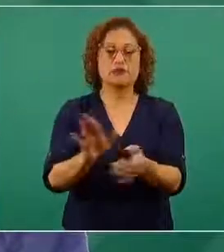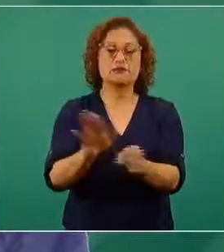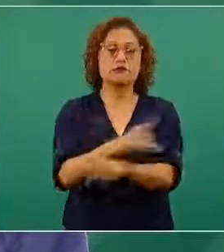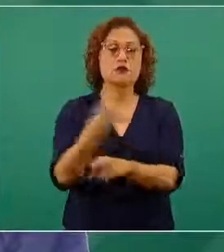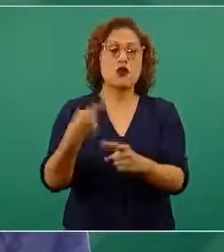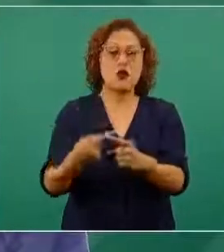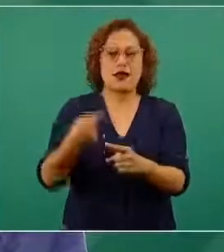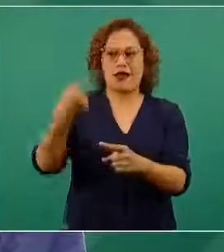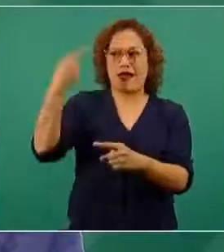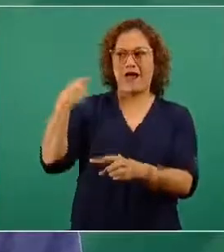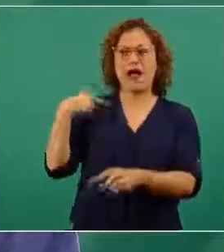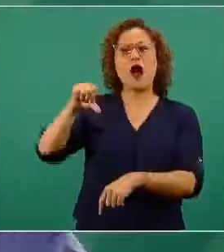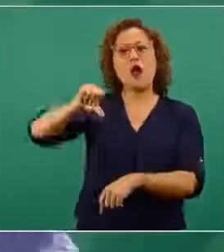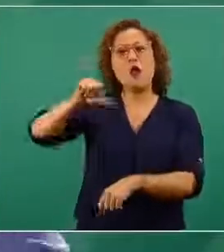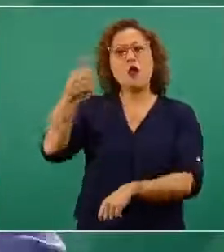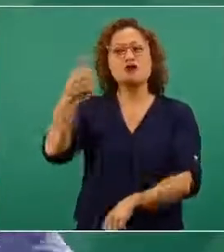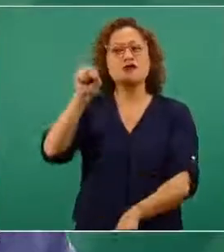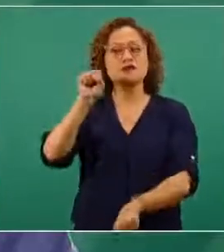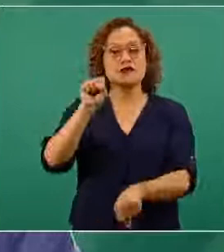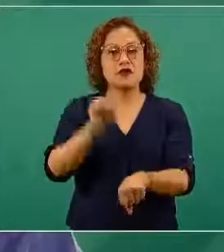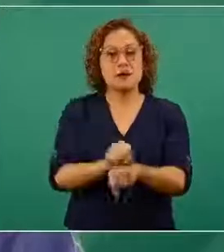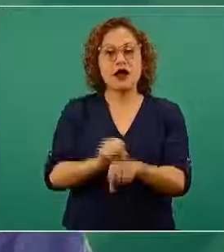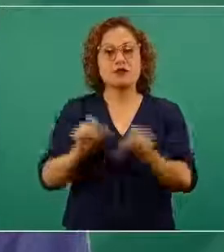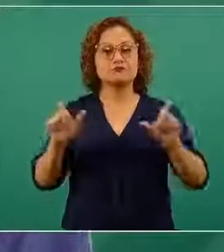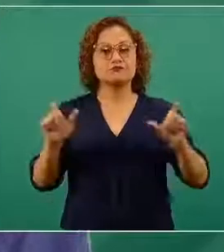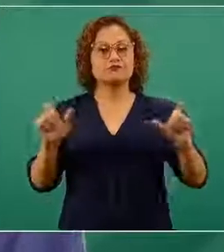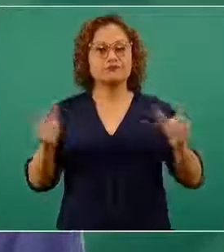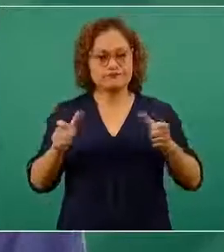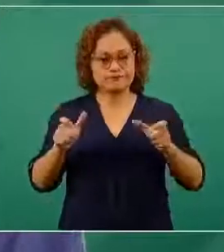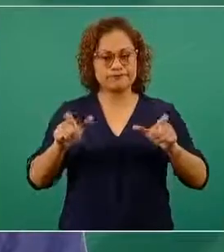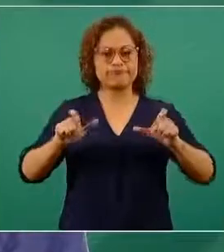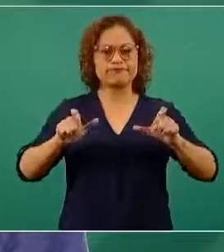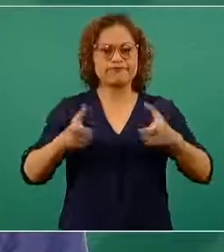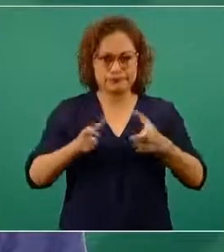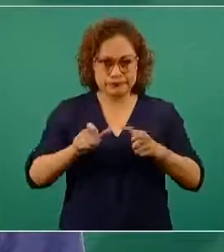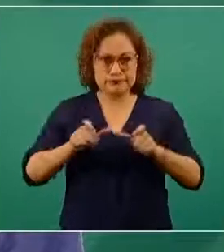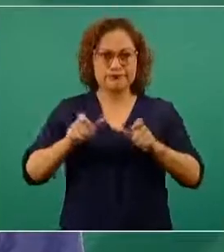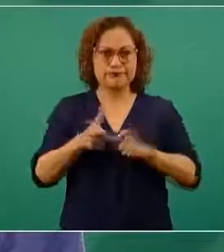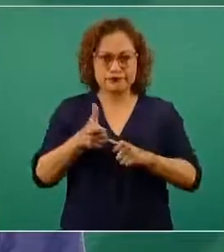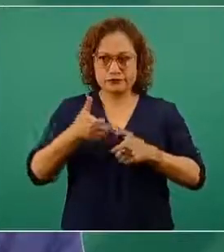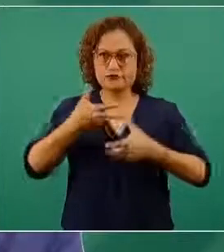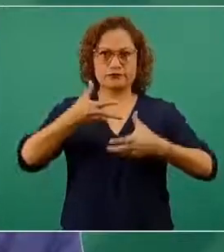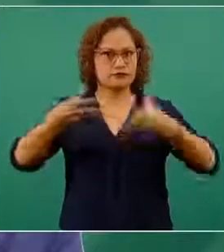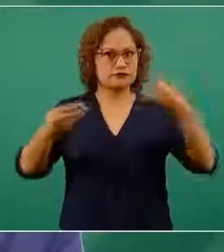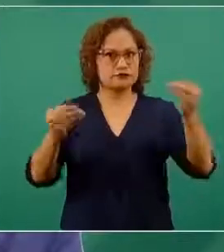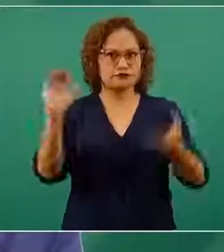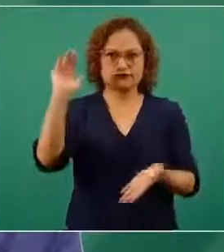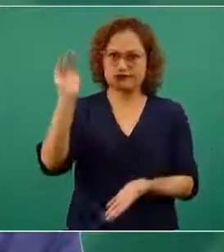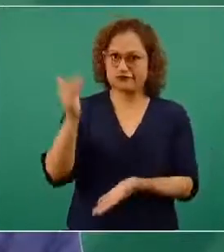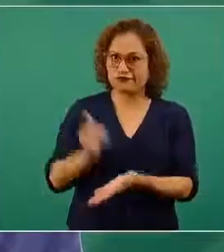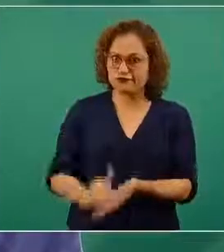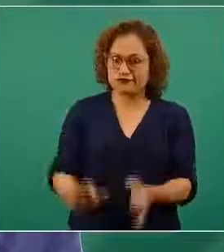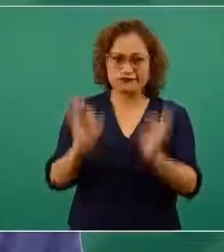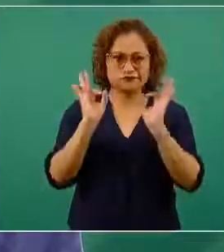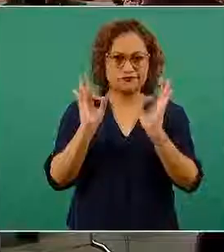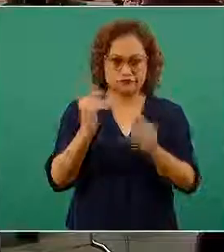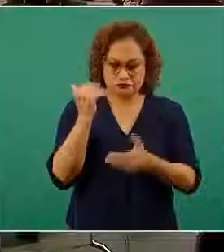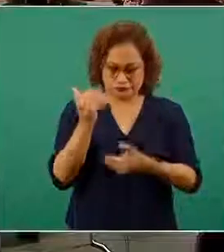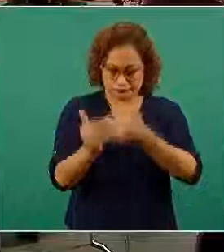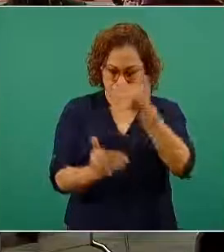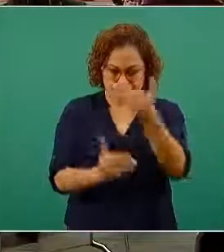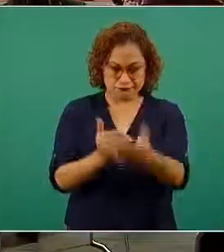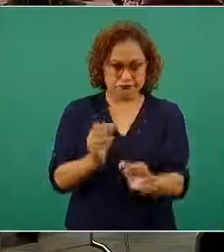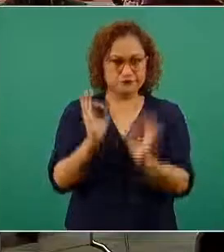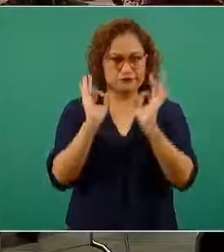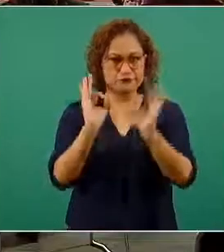11 semanas en reducción del número de casos, el número de personas enfermas, el número de